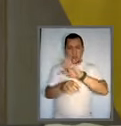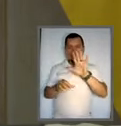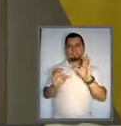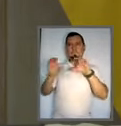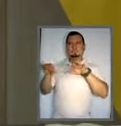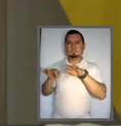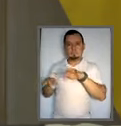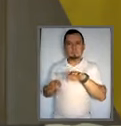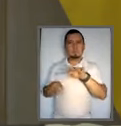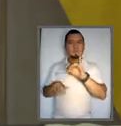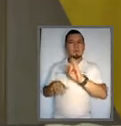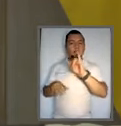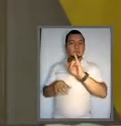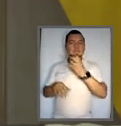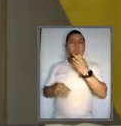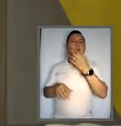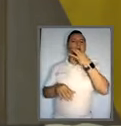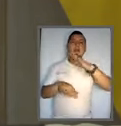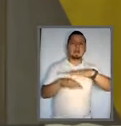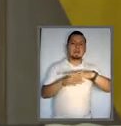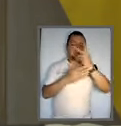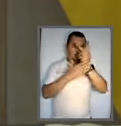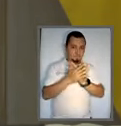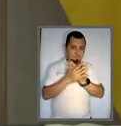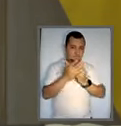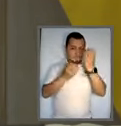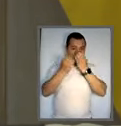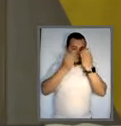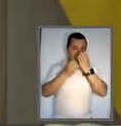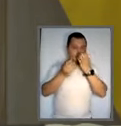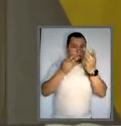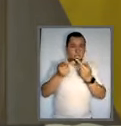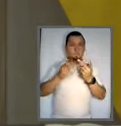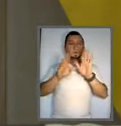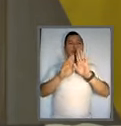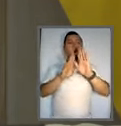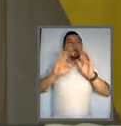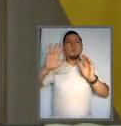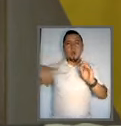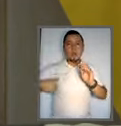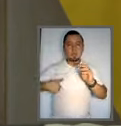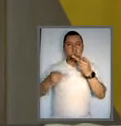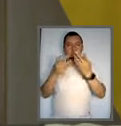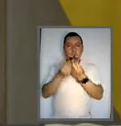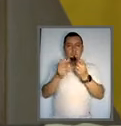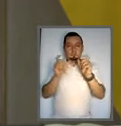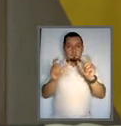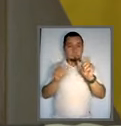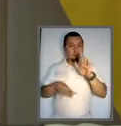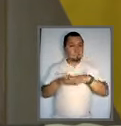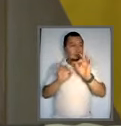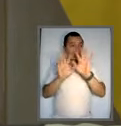las conclusiones que demos el día jueves, aunque adicionalmente te diría que se esté evaluando de manera puntual el tema de guarderías, que es, digamos, la parte más